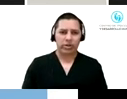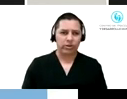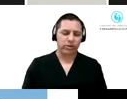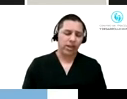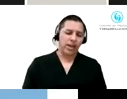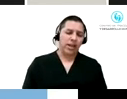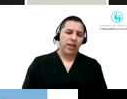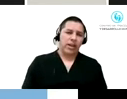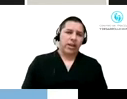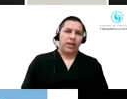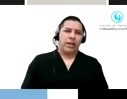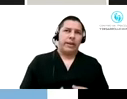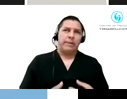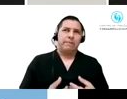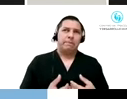o no religiosos.